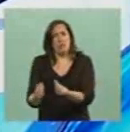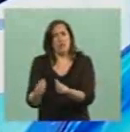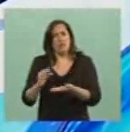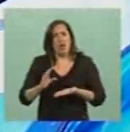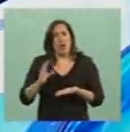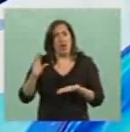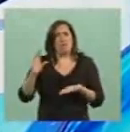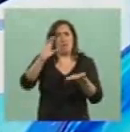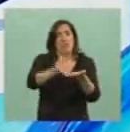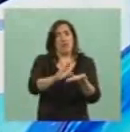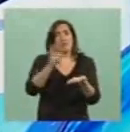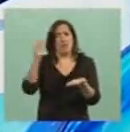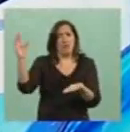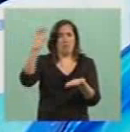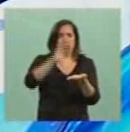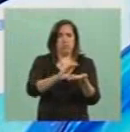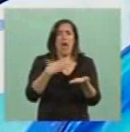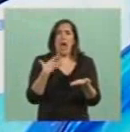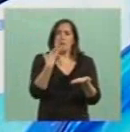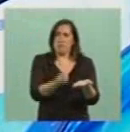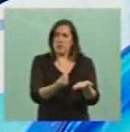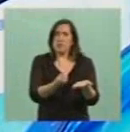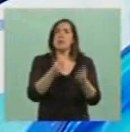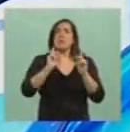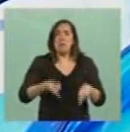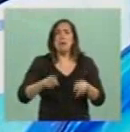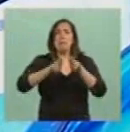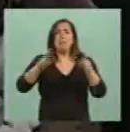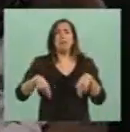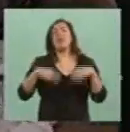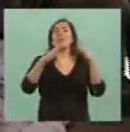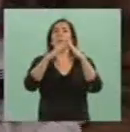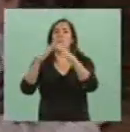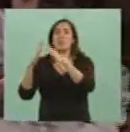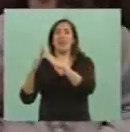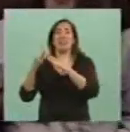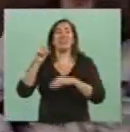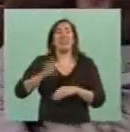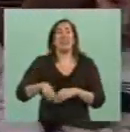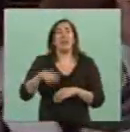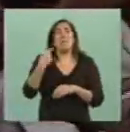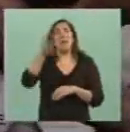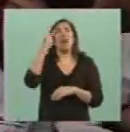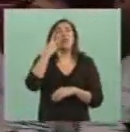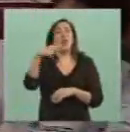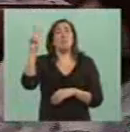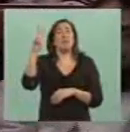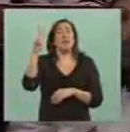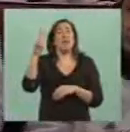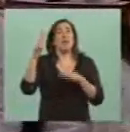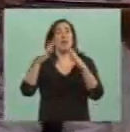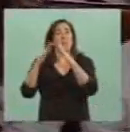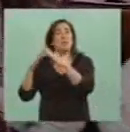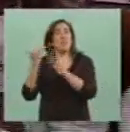fuerte. Ni que hablar del plan de viviendas, que en el proyecto de viviendas bicentenario más de 2.000 viviendas se han